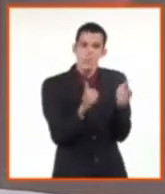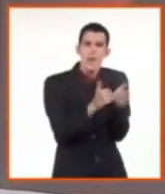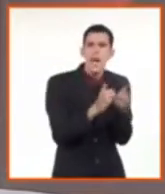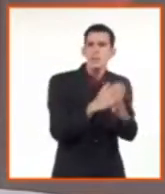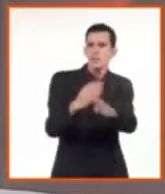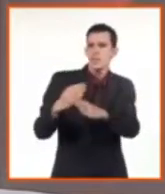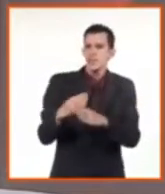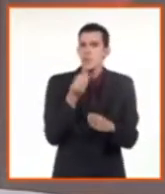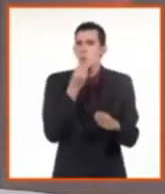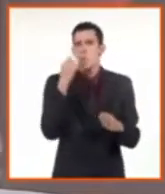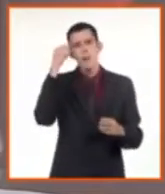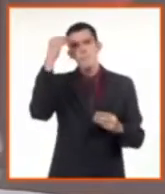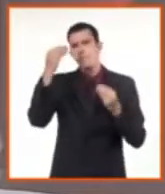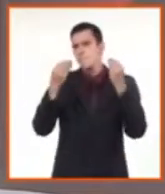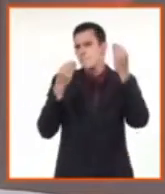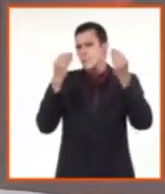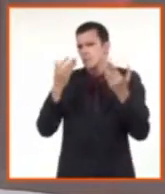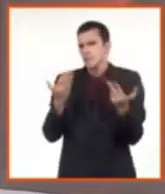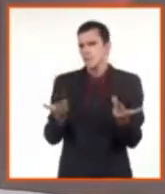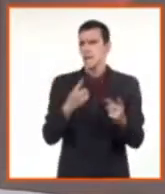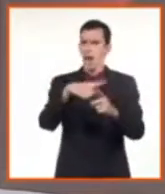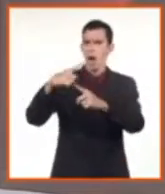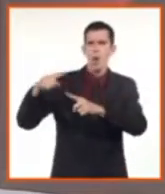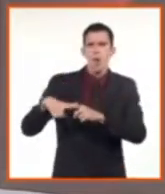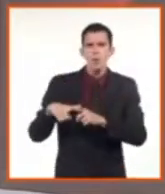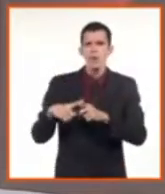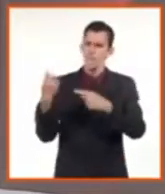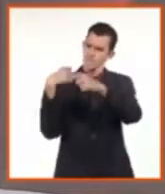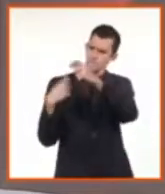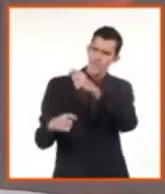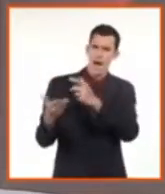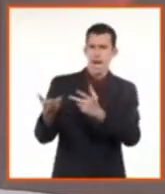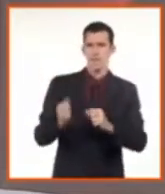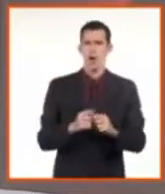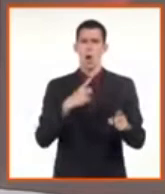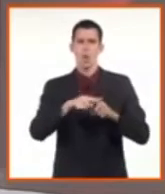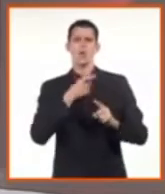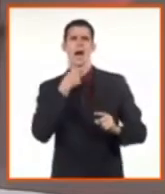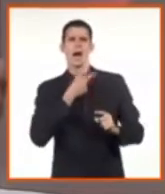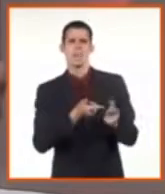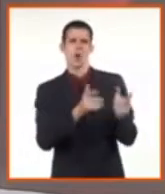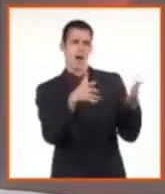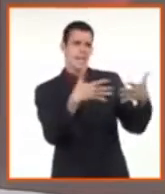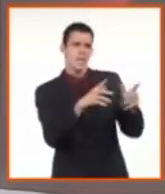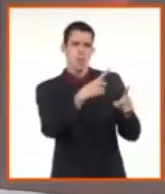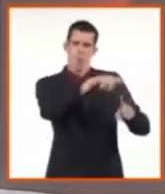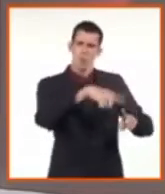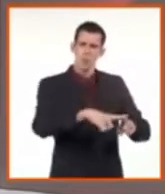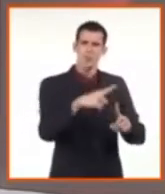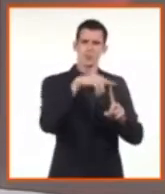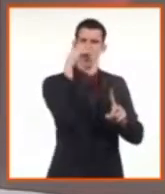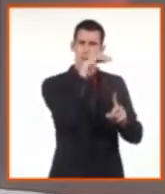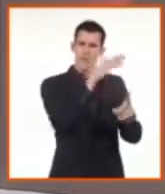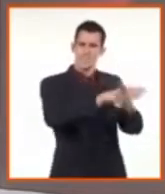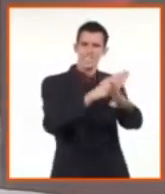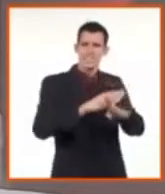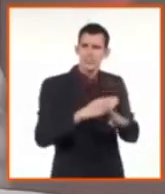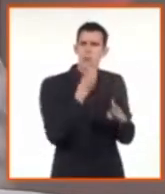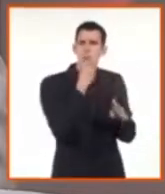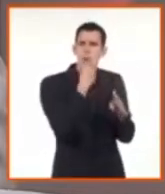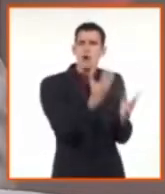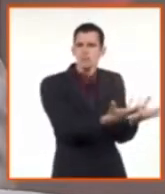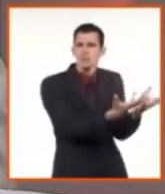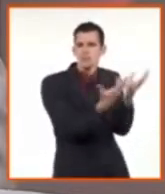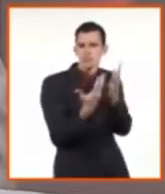a la venta de materias primas de insumos de equipamientos y de otros bienes que realmente puedan